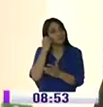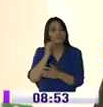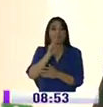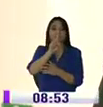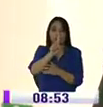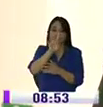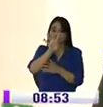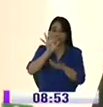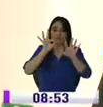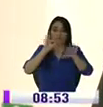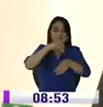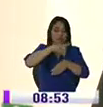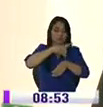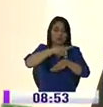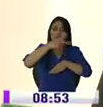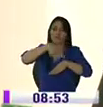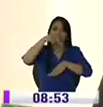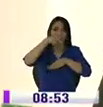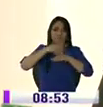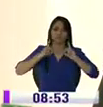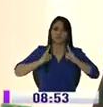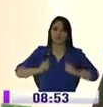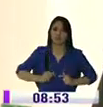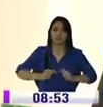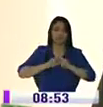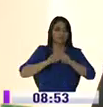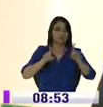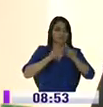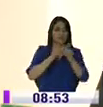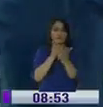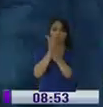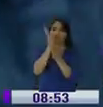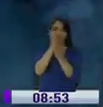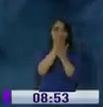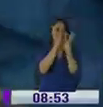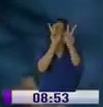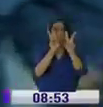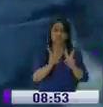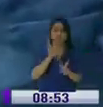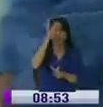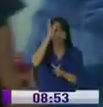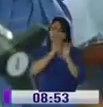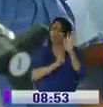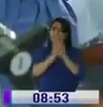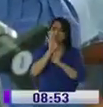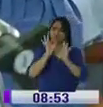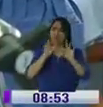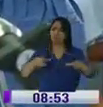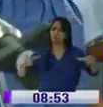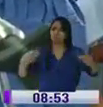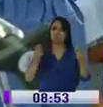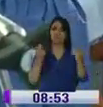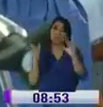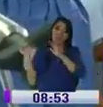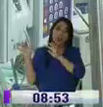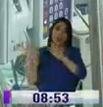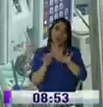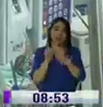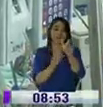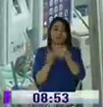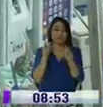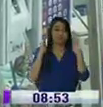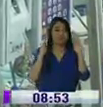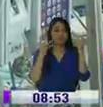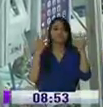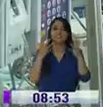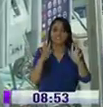médicos profesionales de la salud trabajando aquí, de diferentes especialidades, y bueno, el hospital sigue creciendo, la demanda también sigue creciendo, y